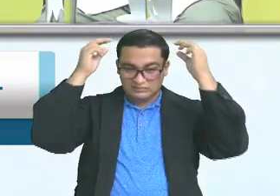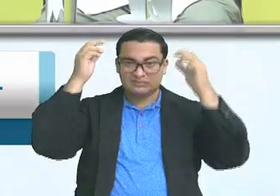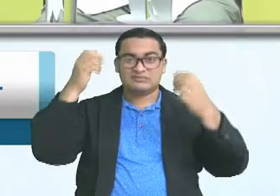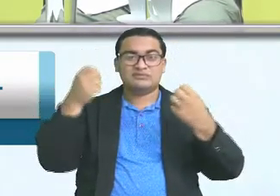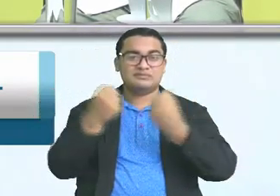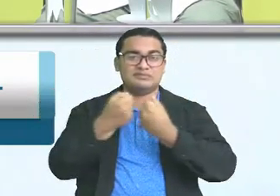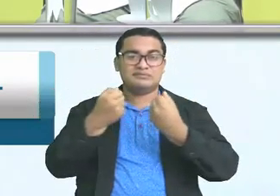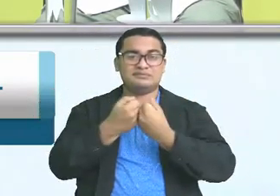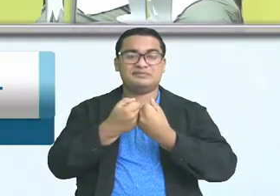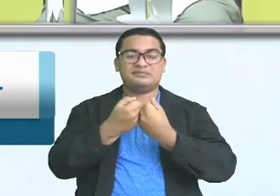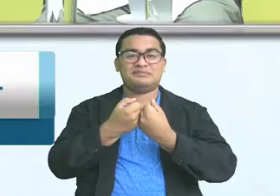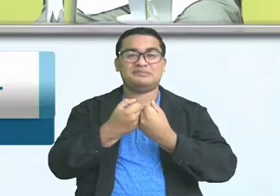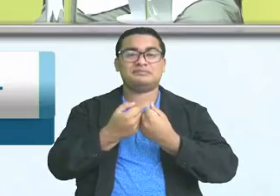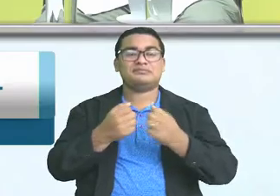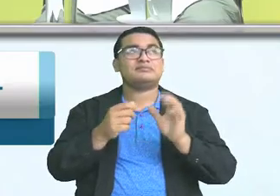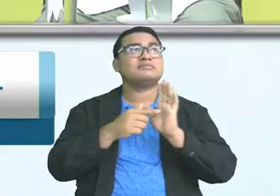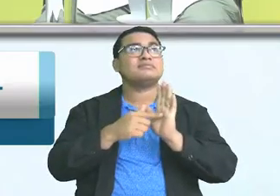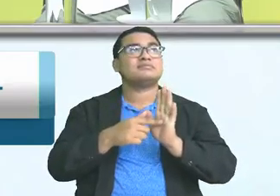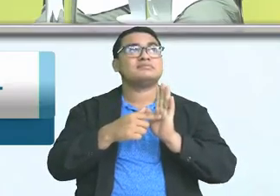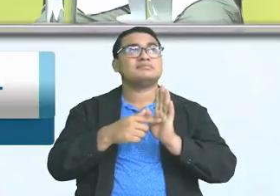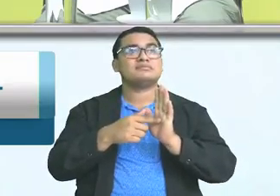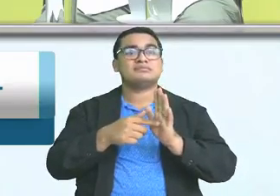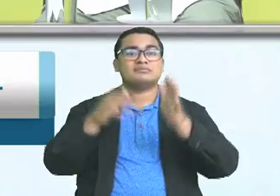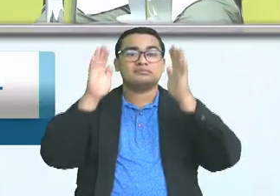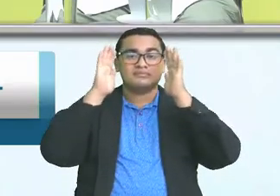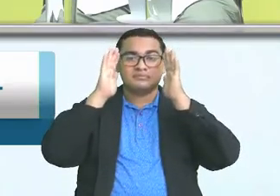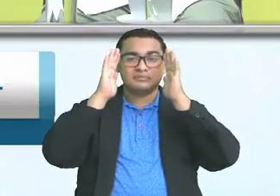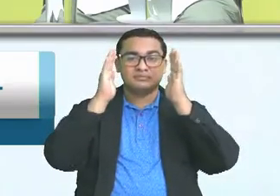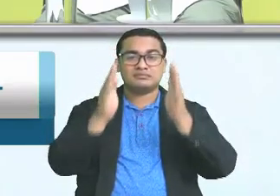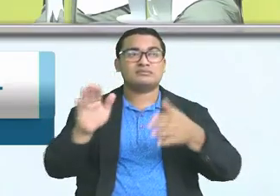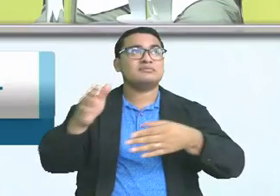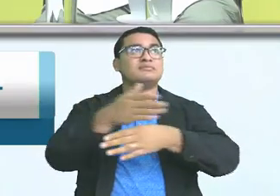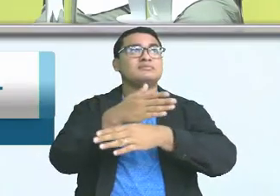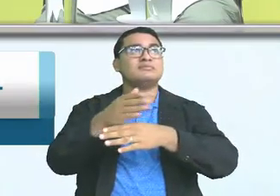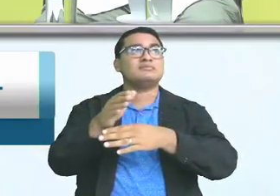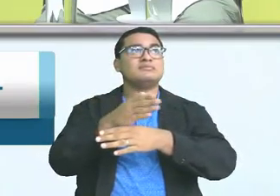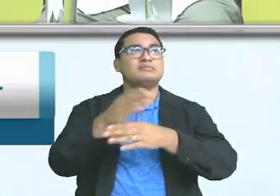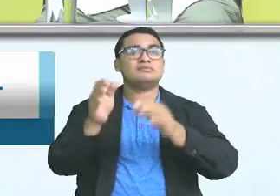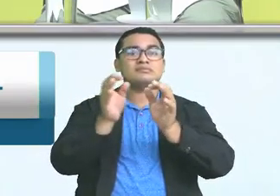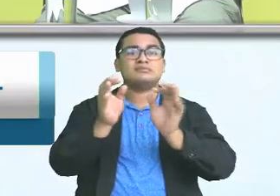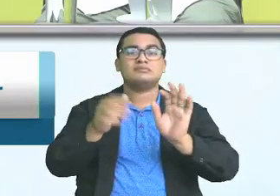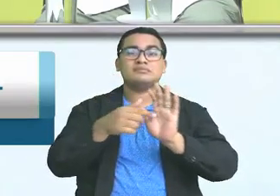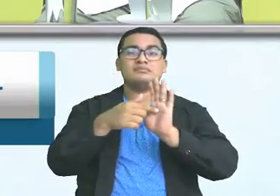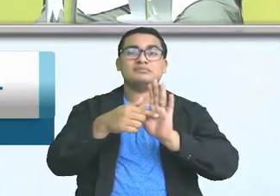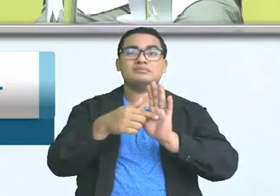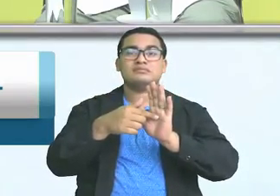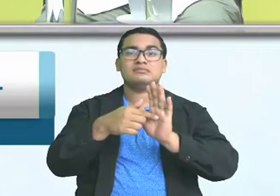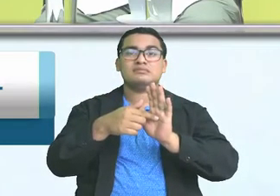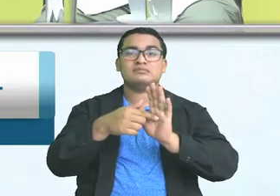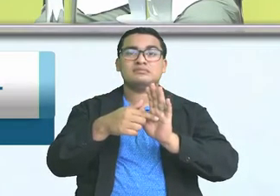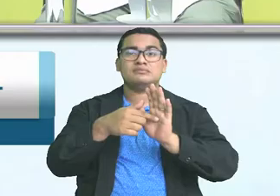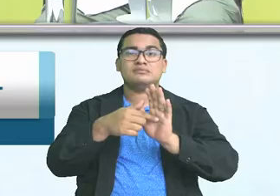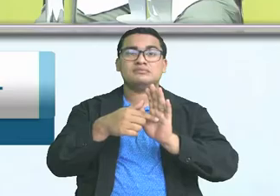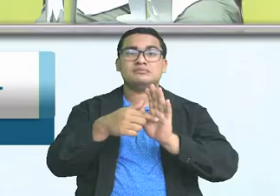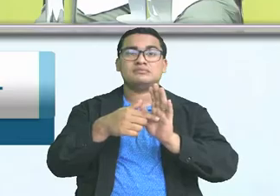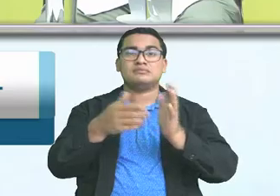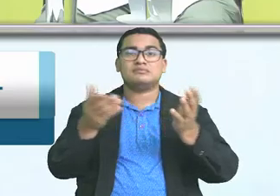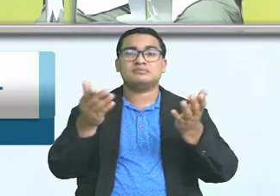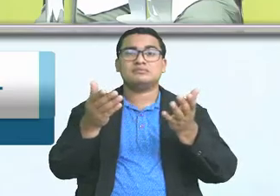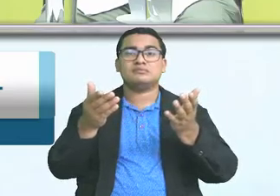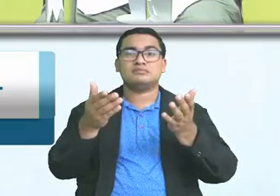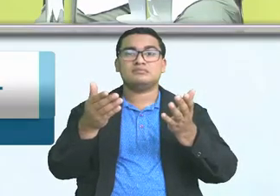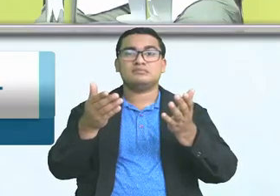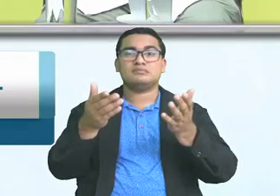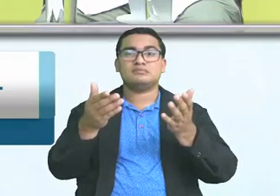entonces tratamos de enfocarnos en varios aspectos. El primer aspecto es que tenga desviación de su cara. Desviación